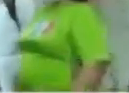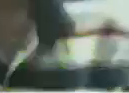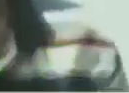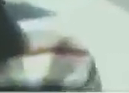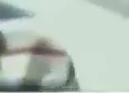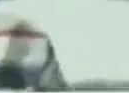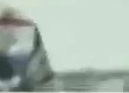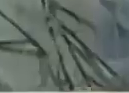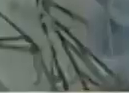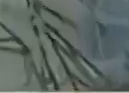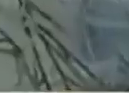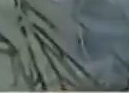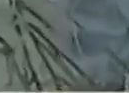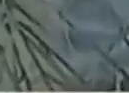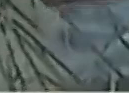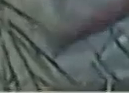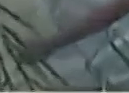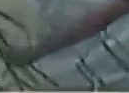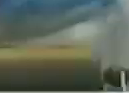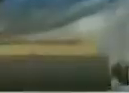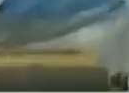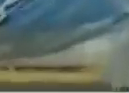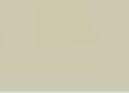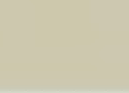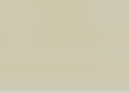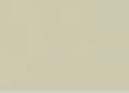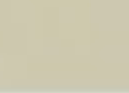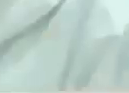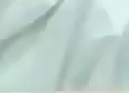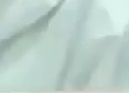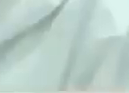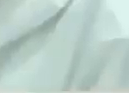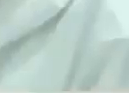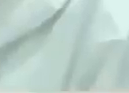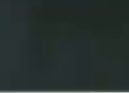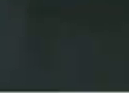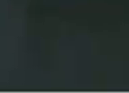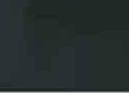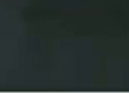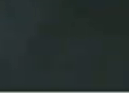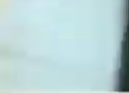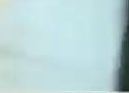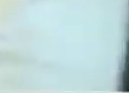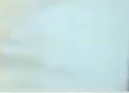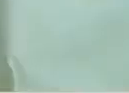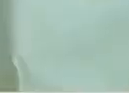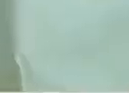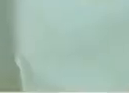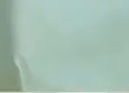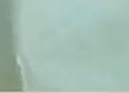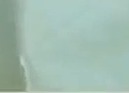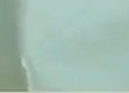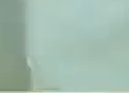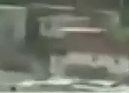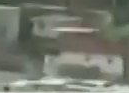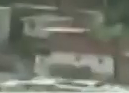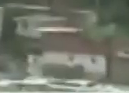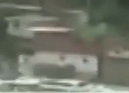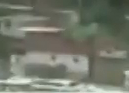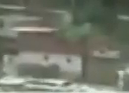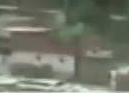con mayores dificultades económicas accedan a la compra de vacunas y se sumó la construcción de un banco de medicamentos superando